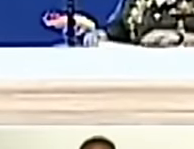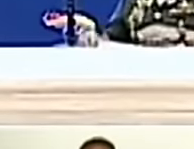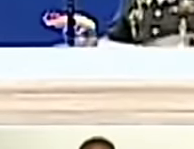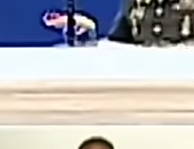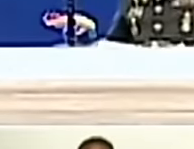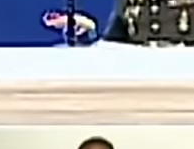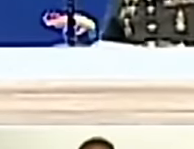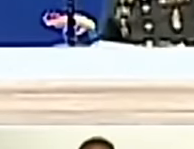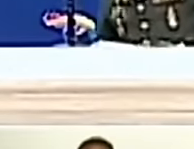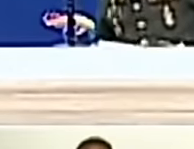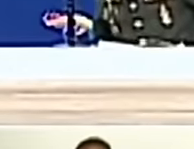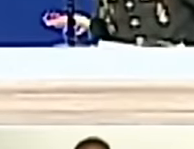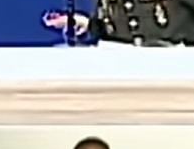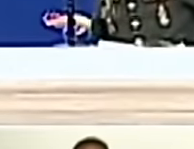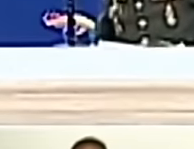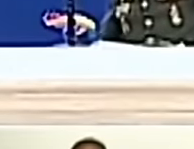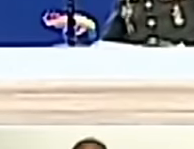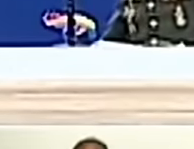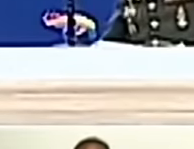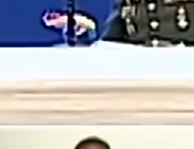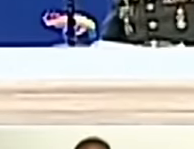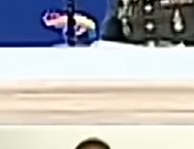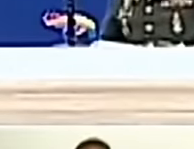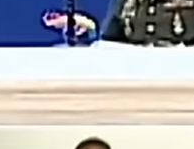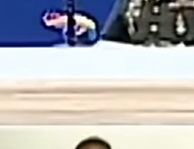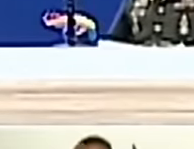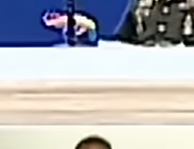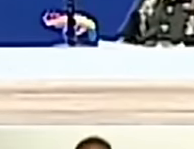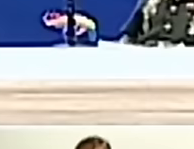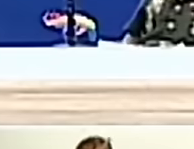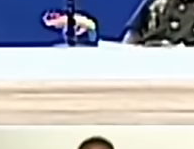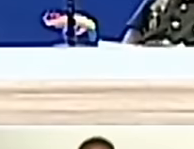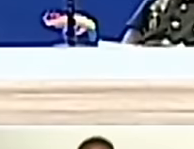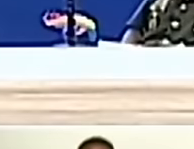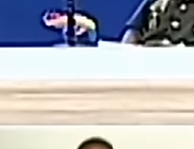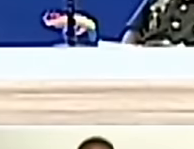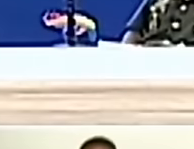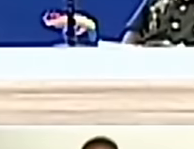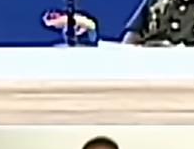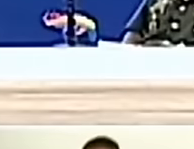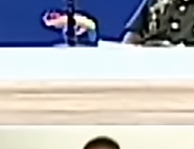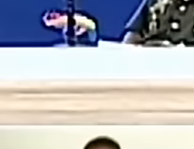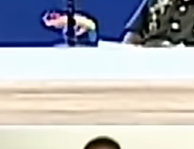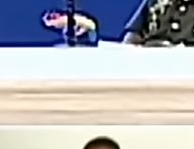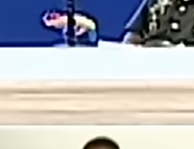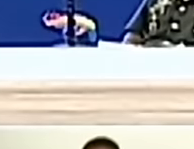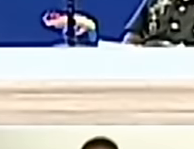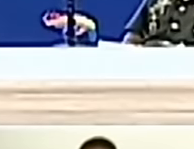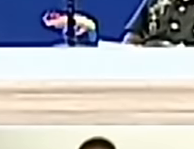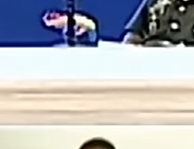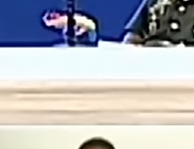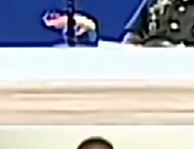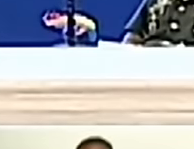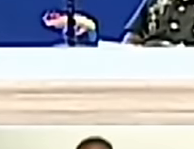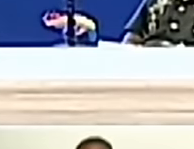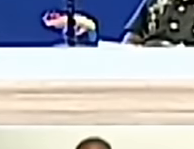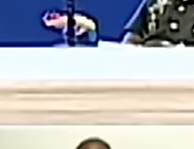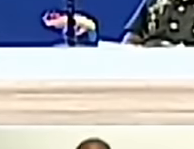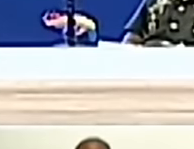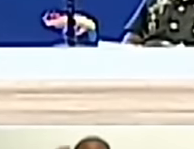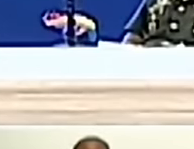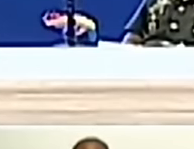8192 ante Naciones Unidas, porque Naciones Unidas lo avaló, es ley entre las partes, y se llama